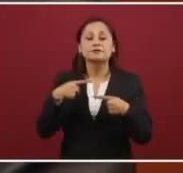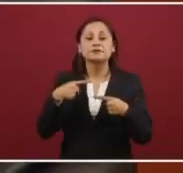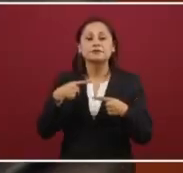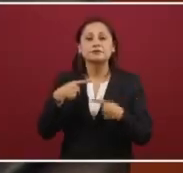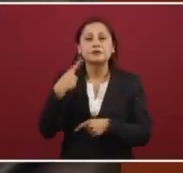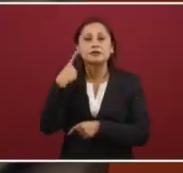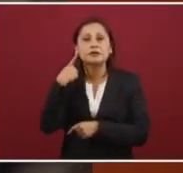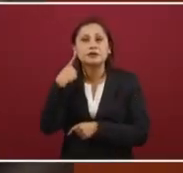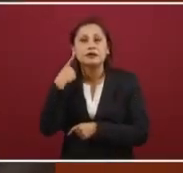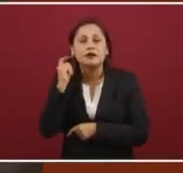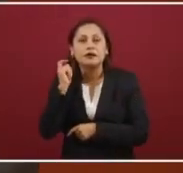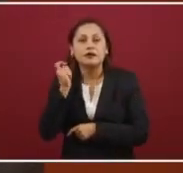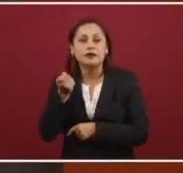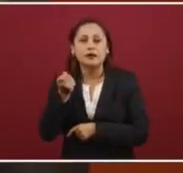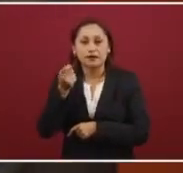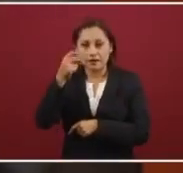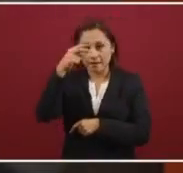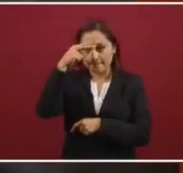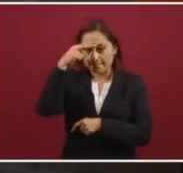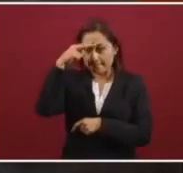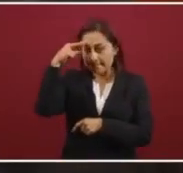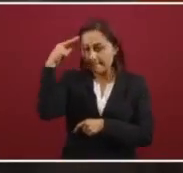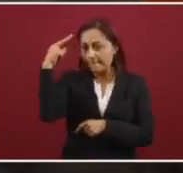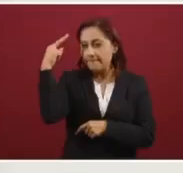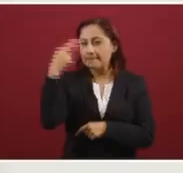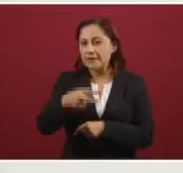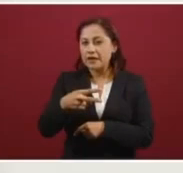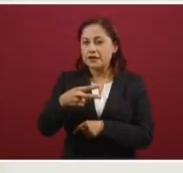pues entonces se